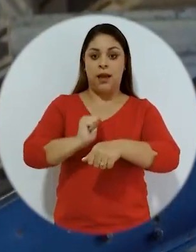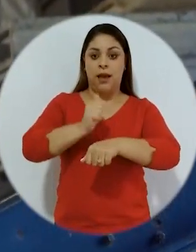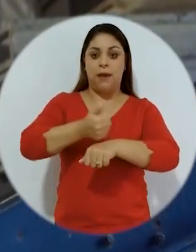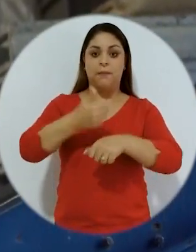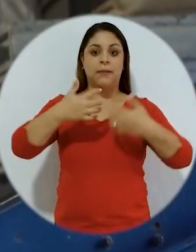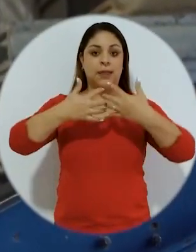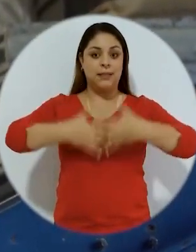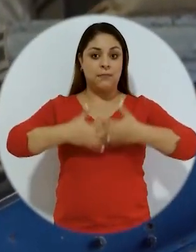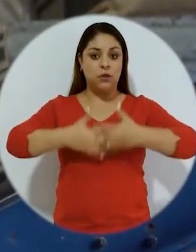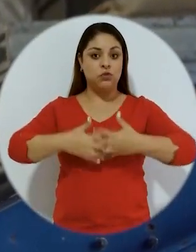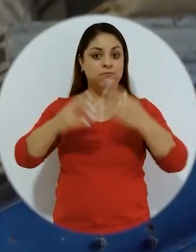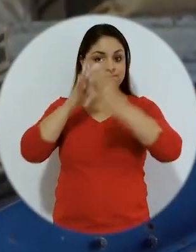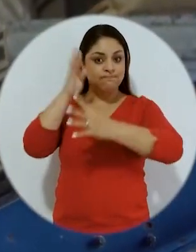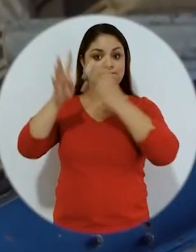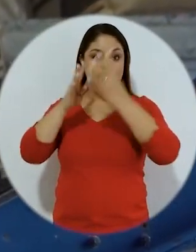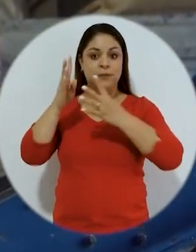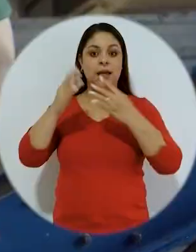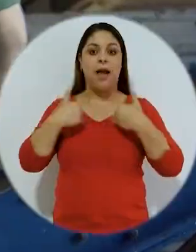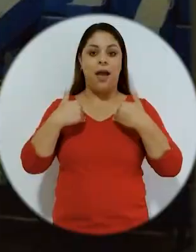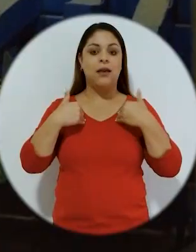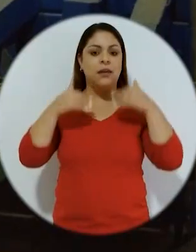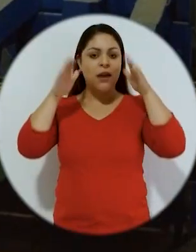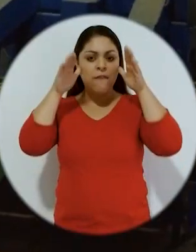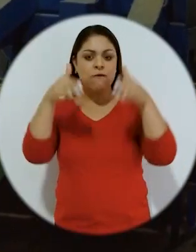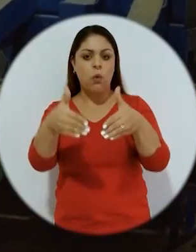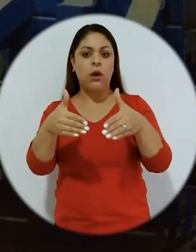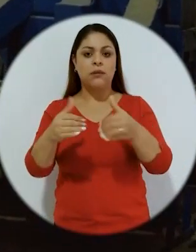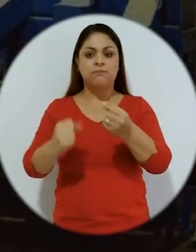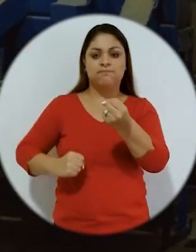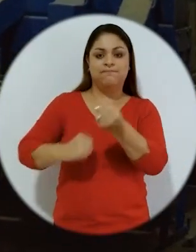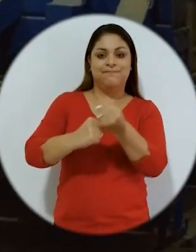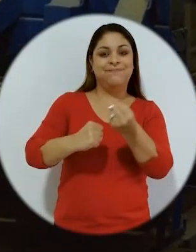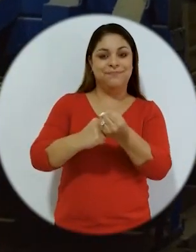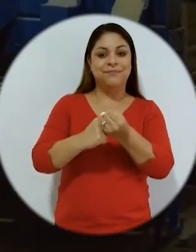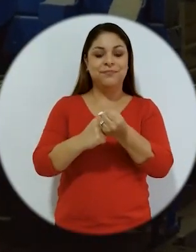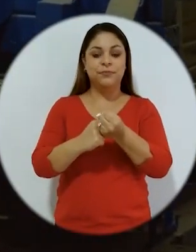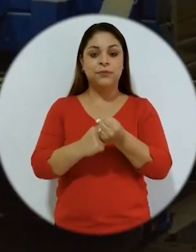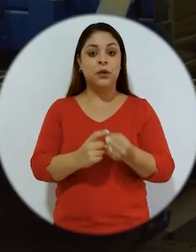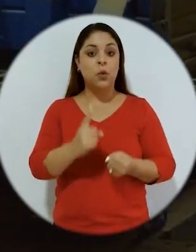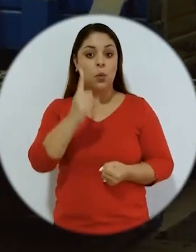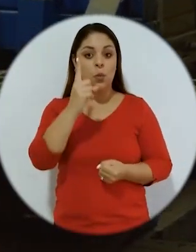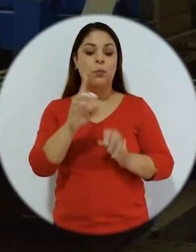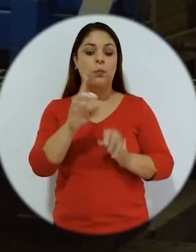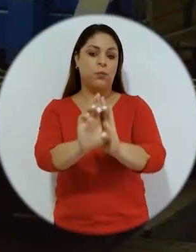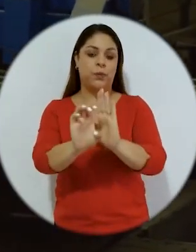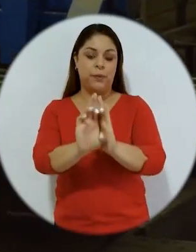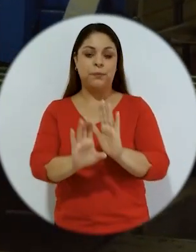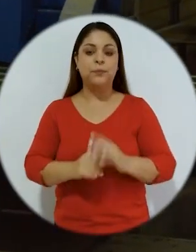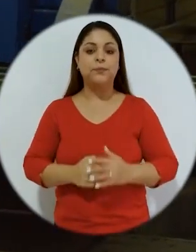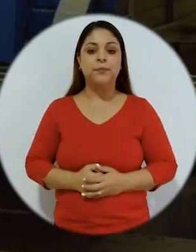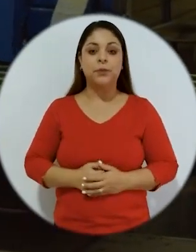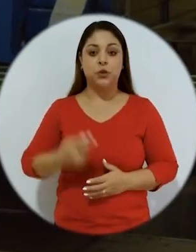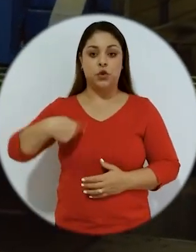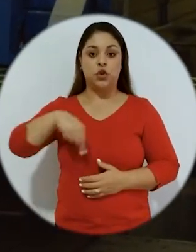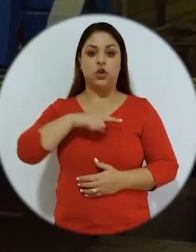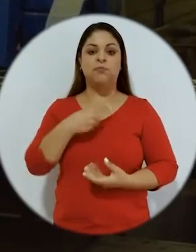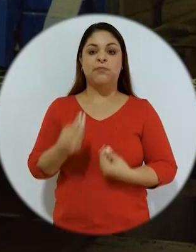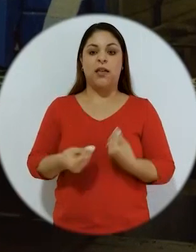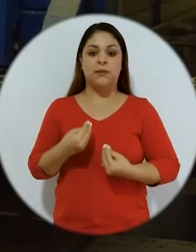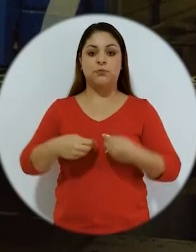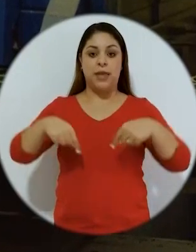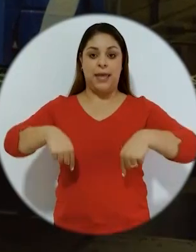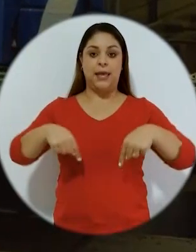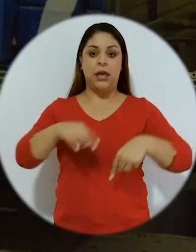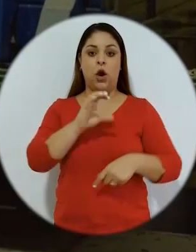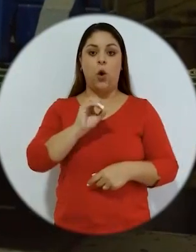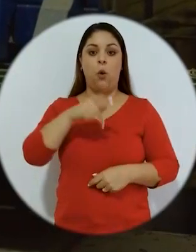emprendimientos innovadores y que tengan ese enfoque de sostenibilidad. Una de las cosas, por ejemplo, que nosotros desarrollamos acá